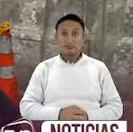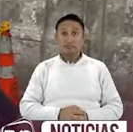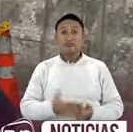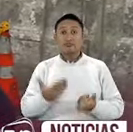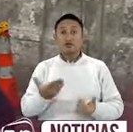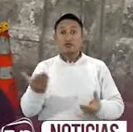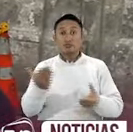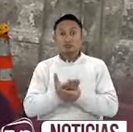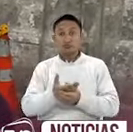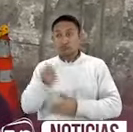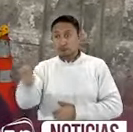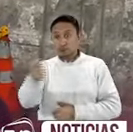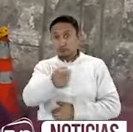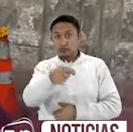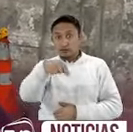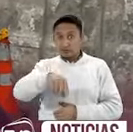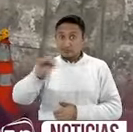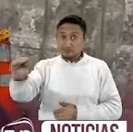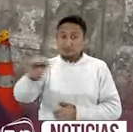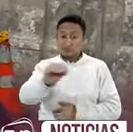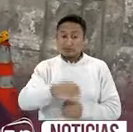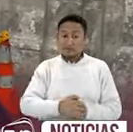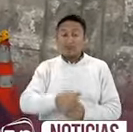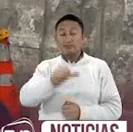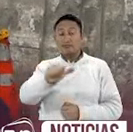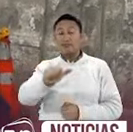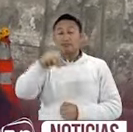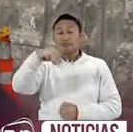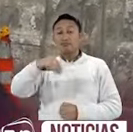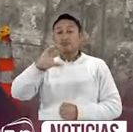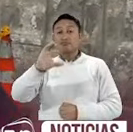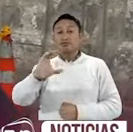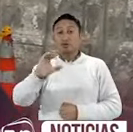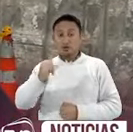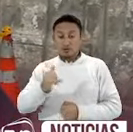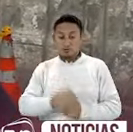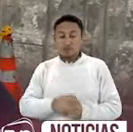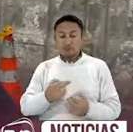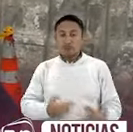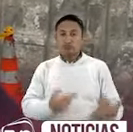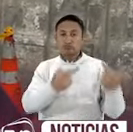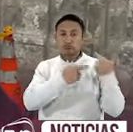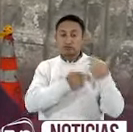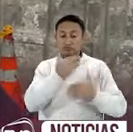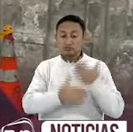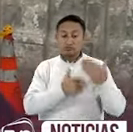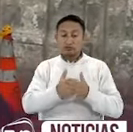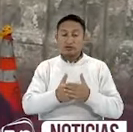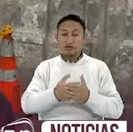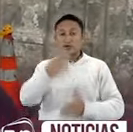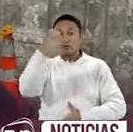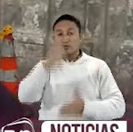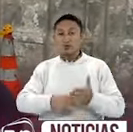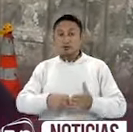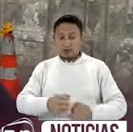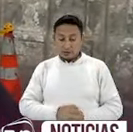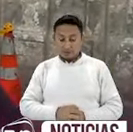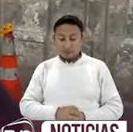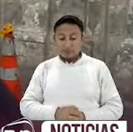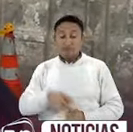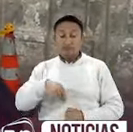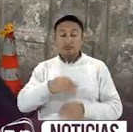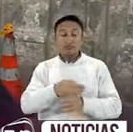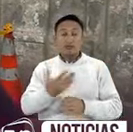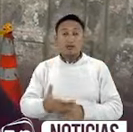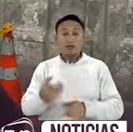de advertencia también. Vale la pena decir que la Agencia Metropolitana de Control tiene a su cargo los procesos administrativos sancionadores y en una función